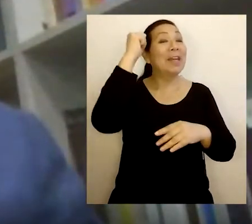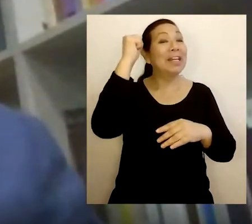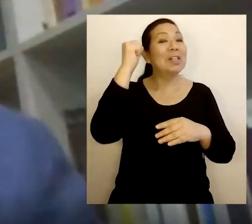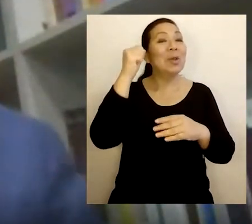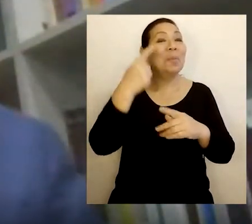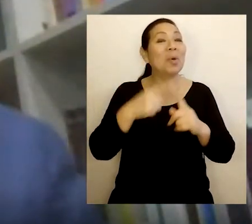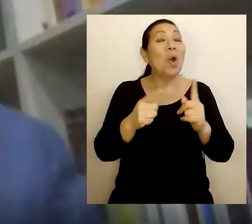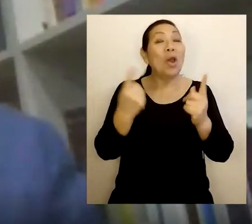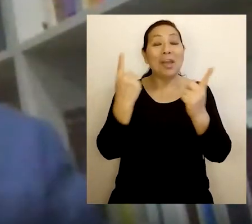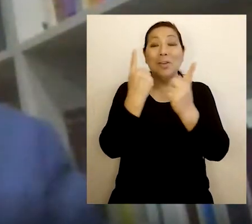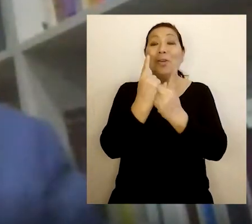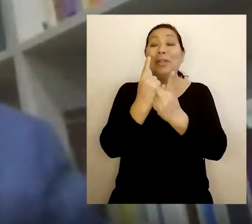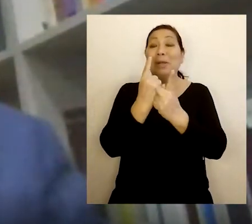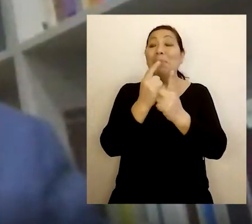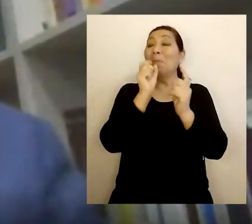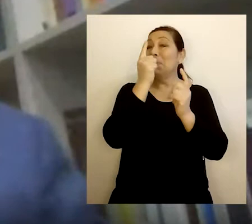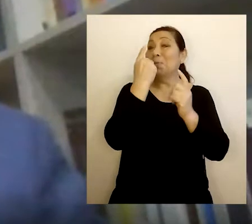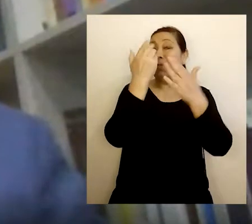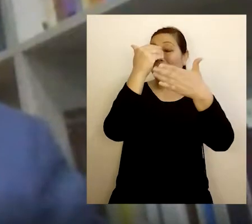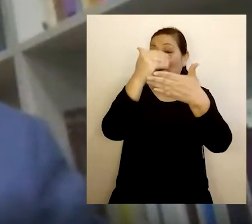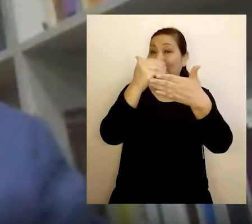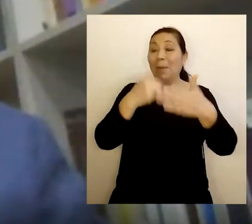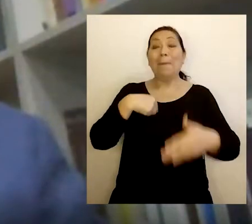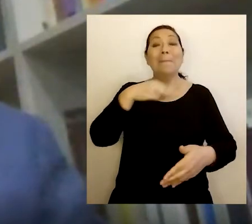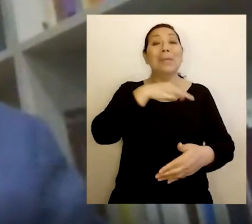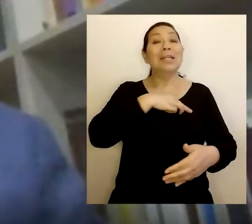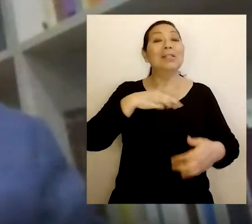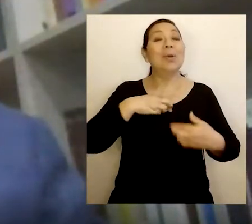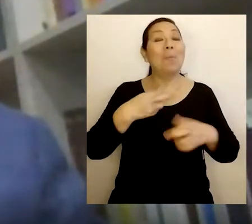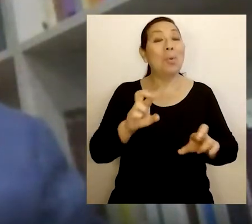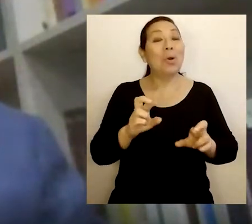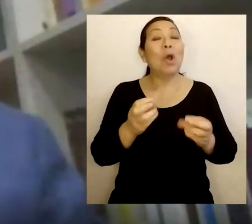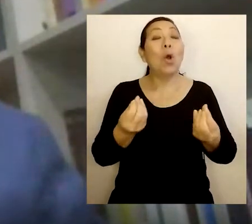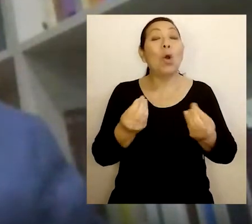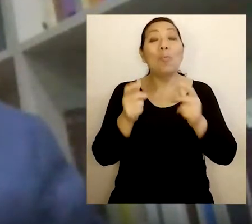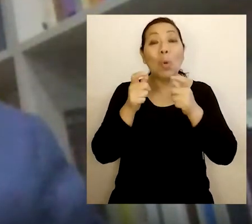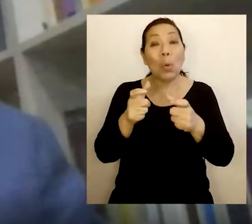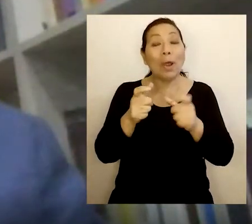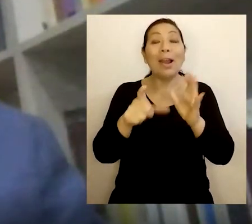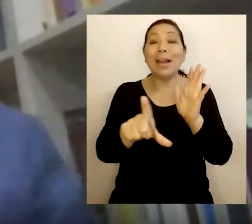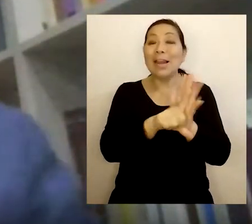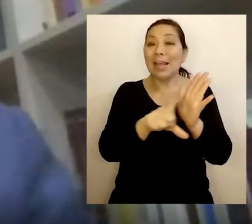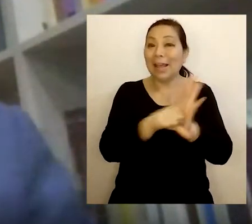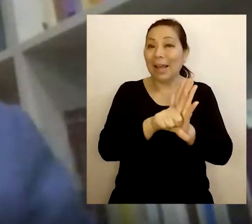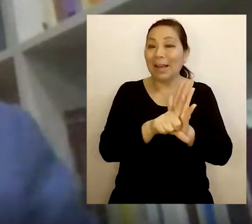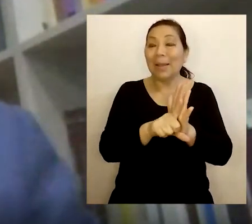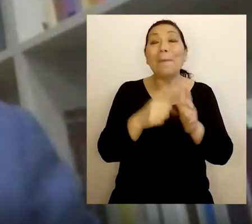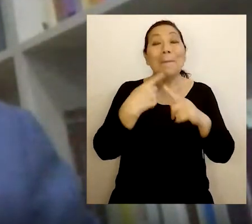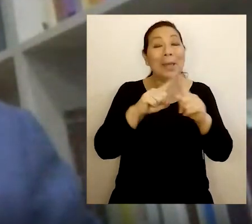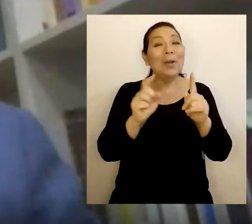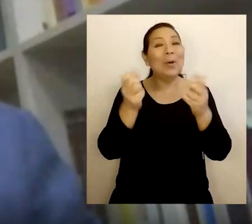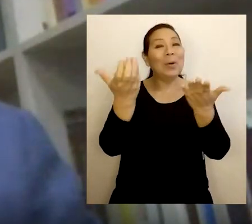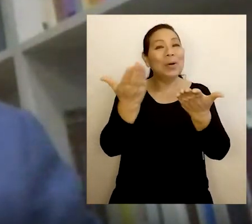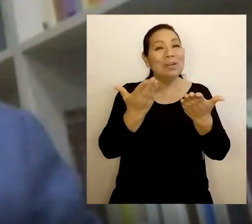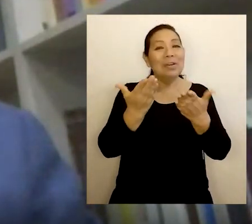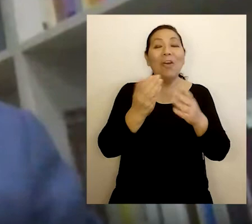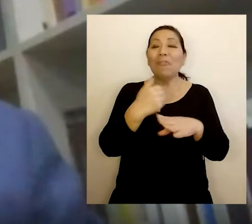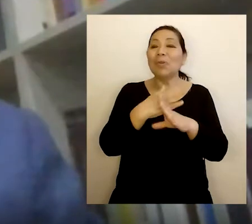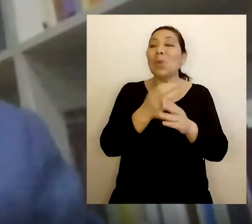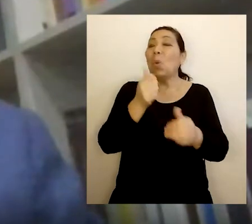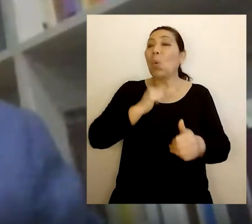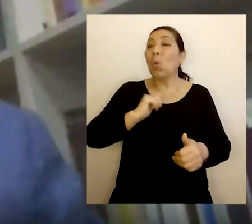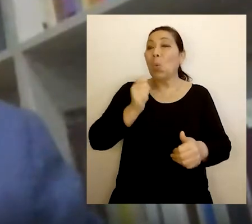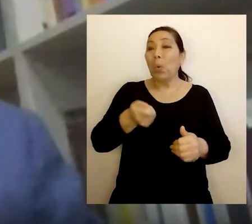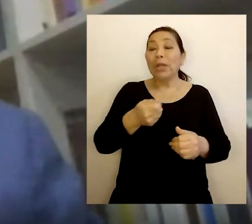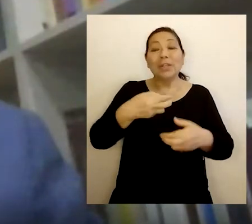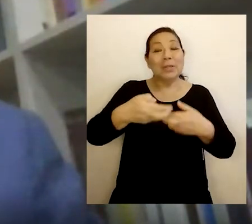fundamentales, encontramos en primer orden la actuación del Ministerio Público como guardián de la legalidad y encontramos también la función del juez